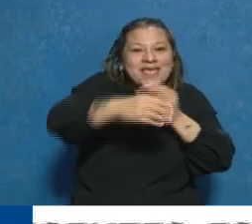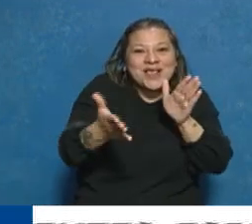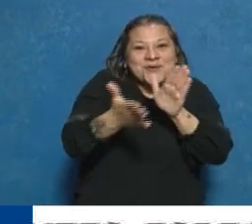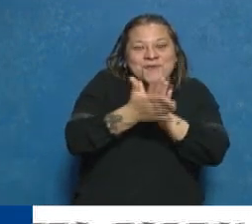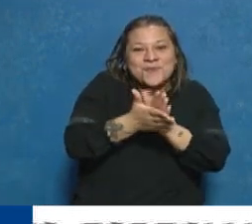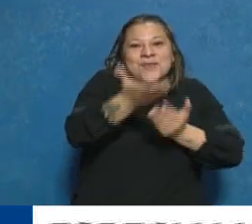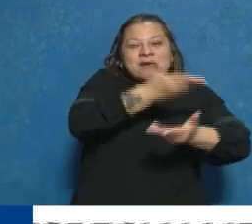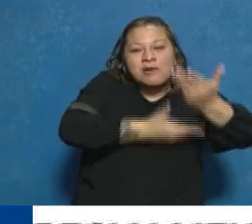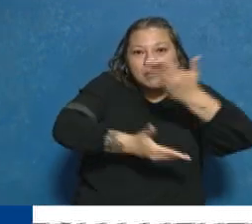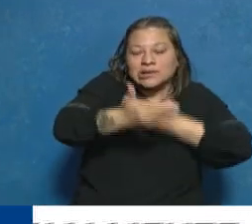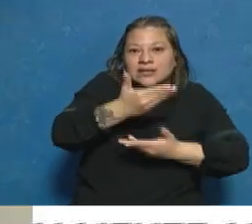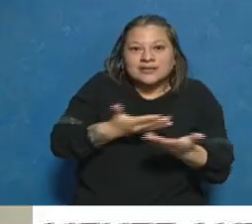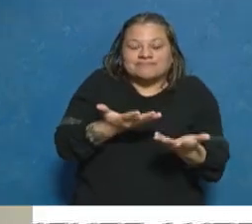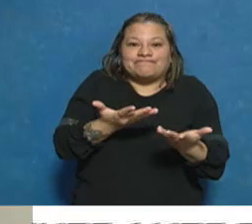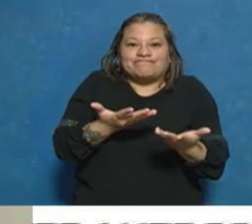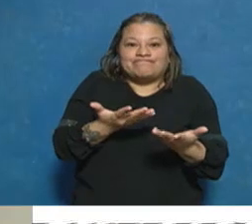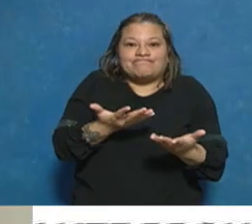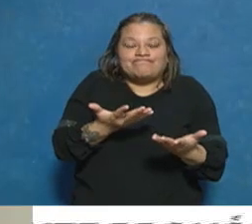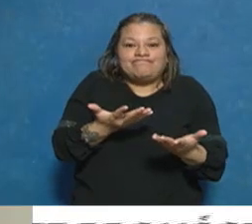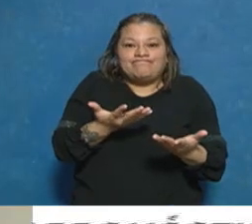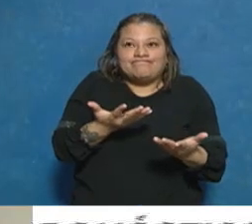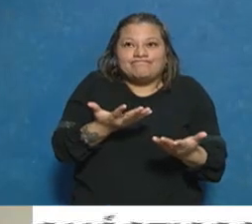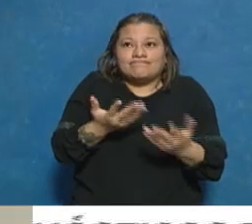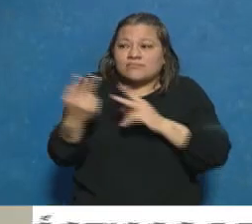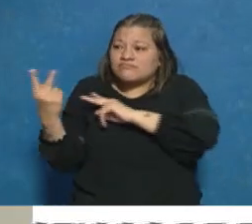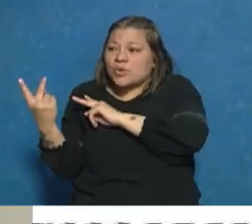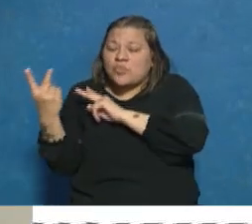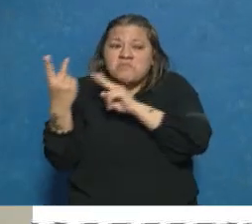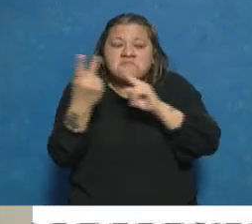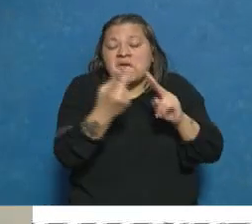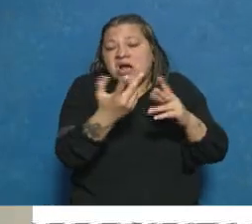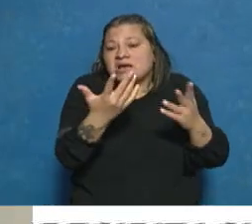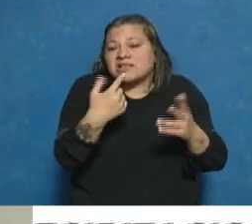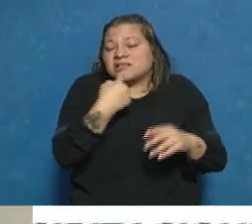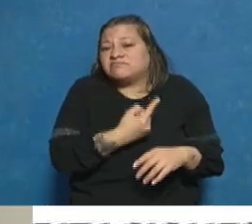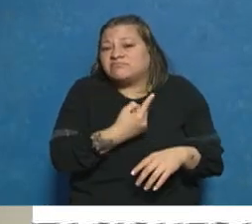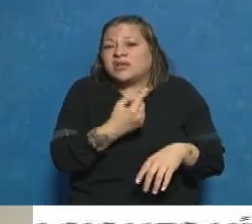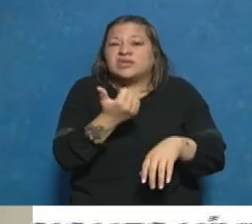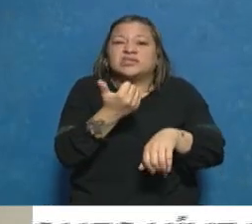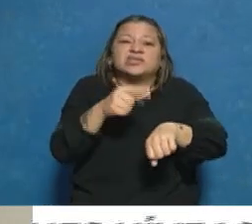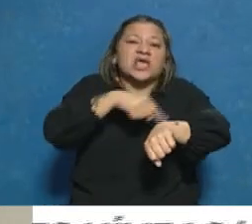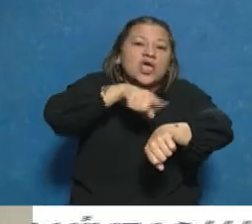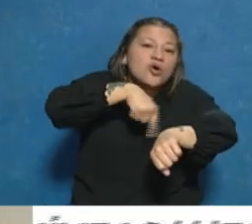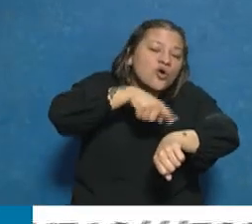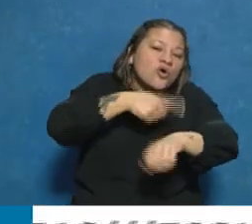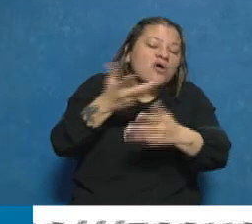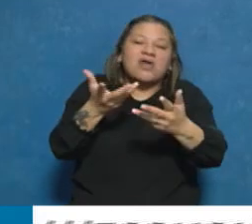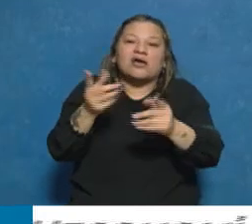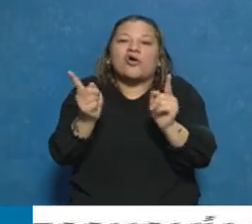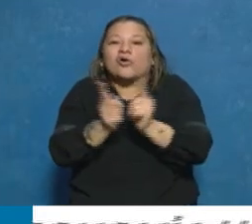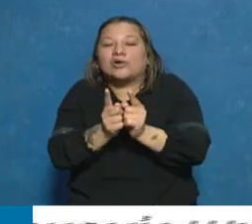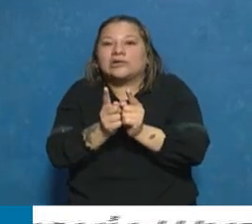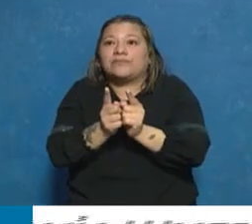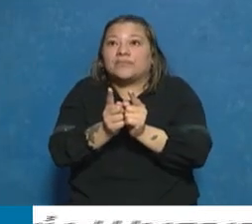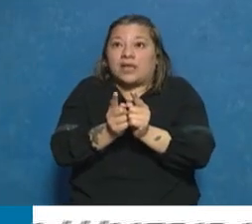y llega no es que un viaje que uno dice son señora y ya las